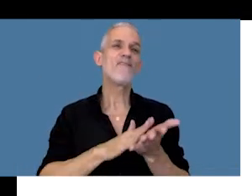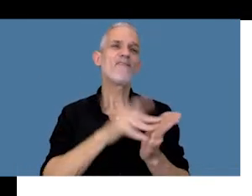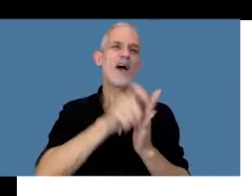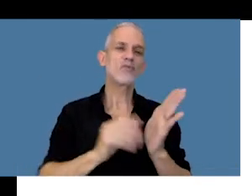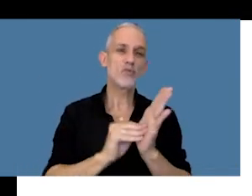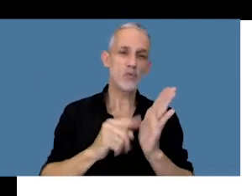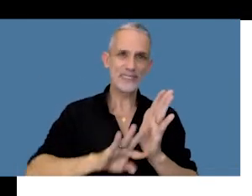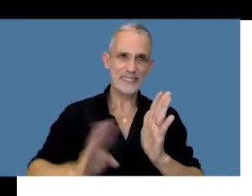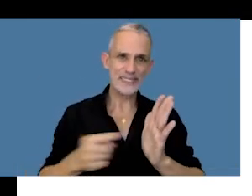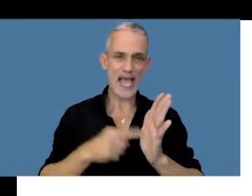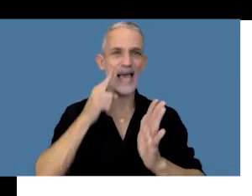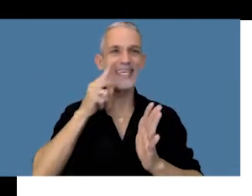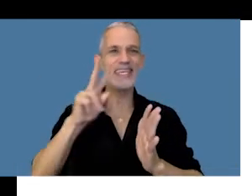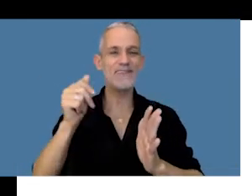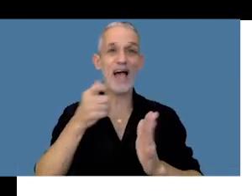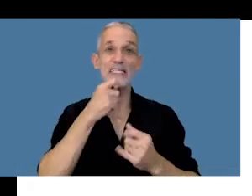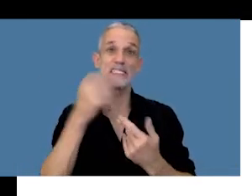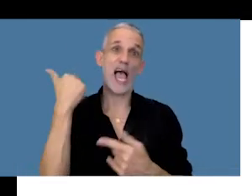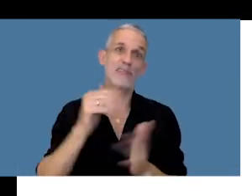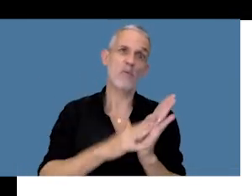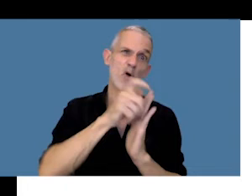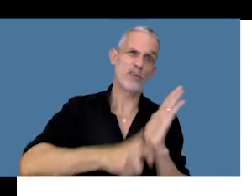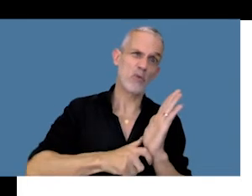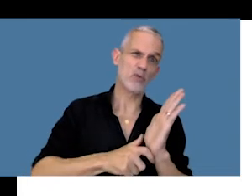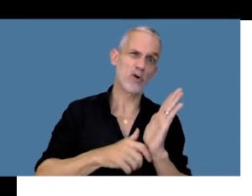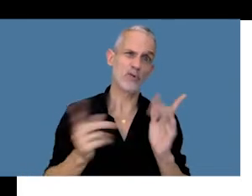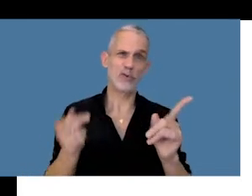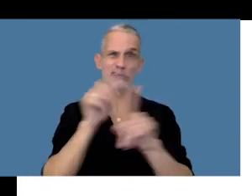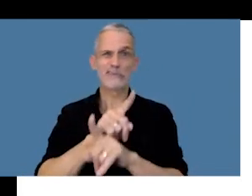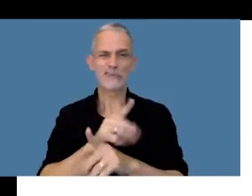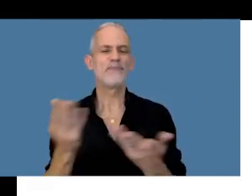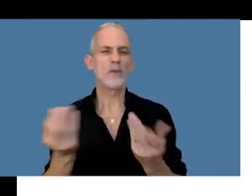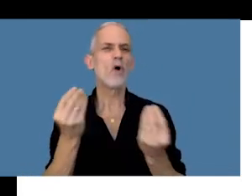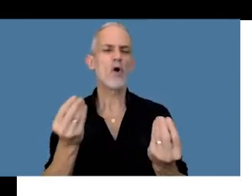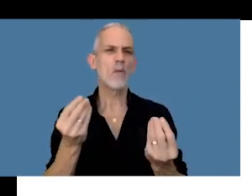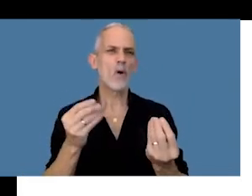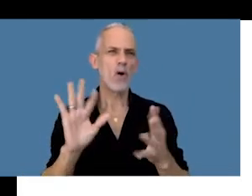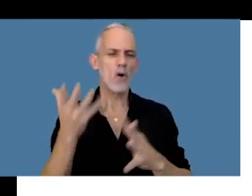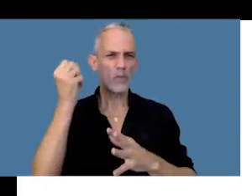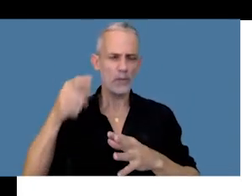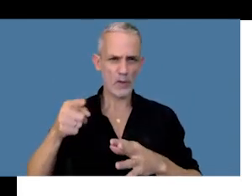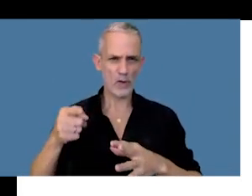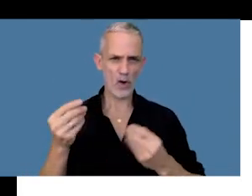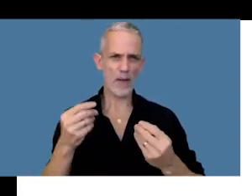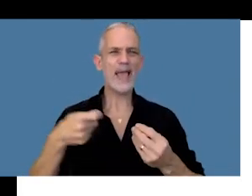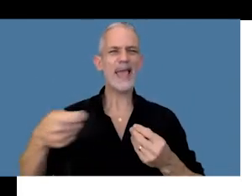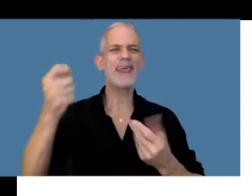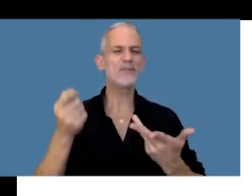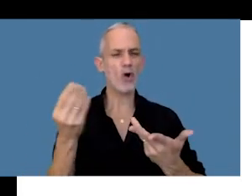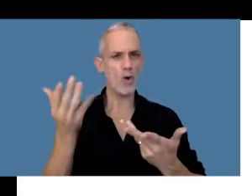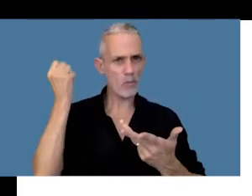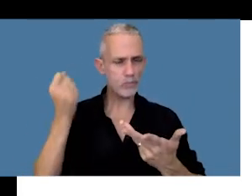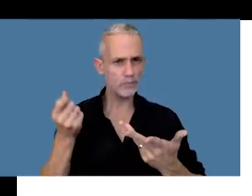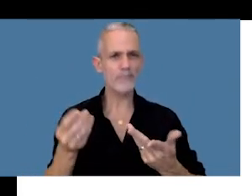facturado cuando todavía era monotributista. ¿Cómo se logra, digamos, tomar este crédito?